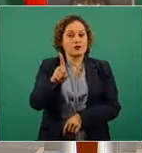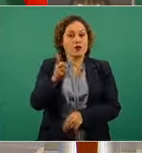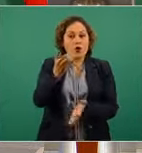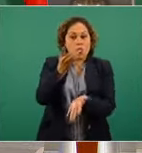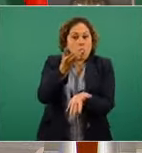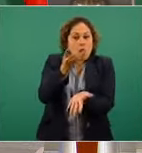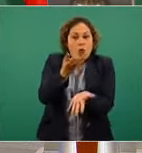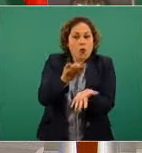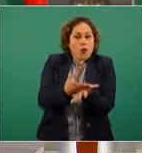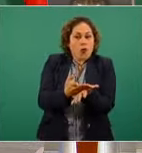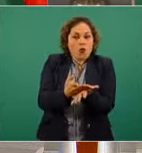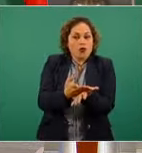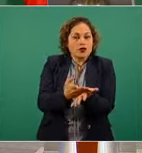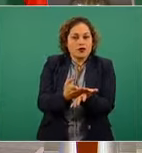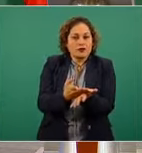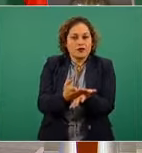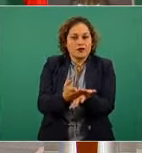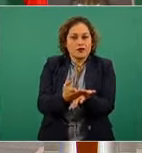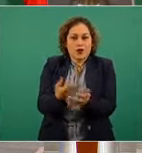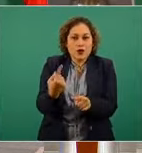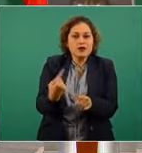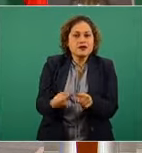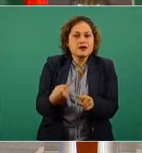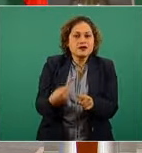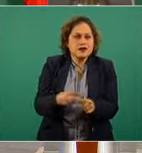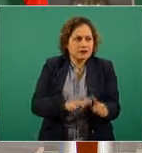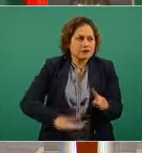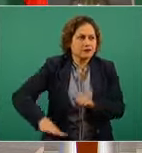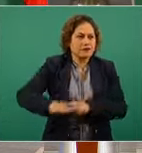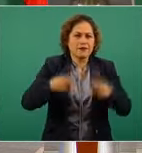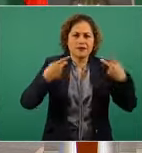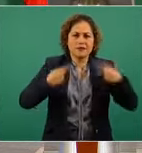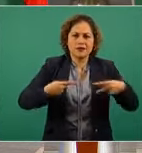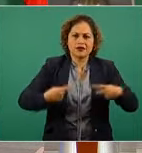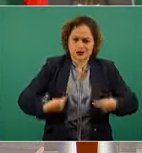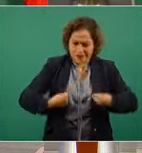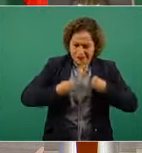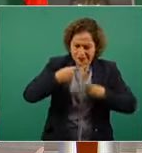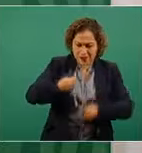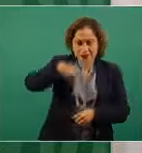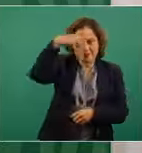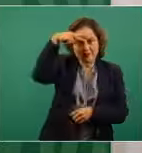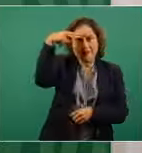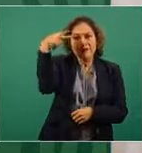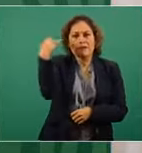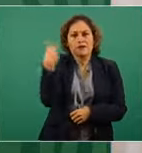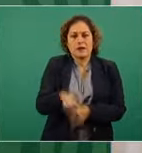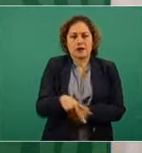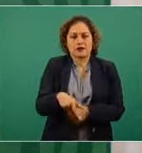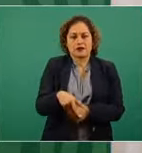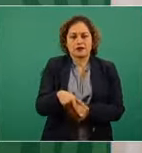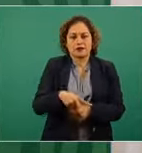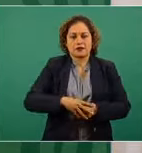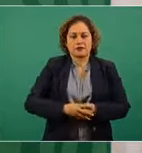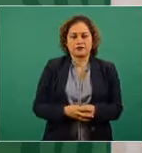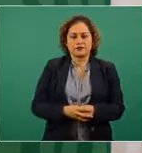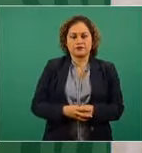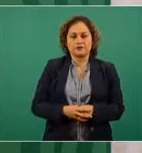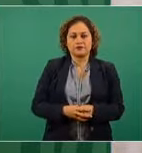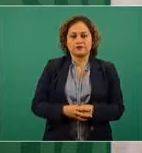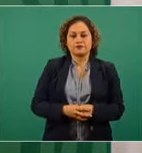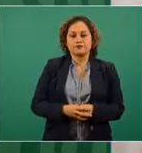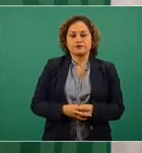y exclusiva del pueblo mexicano. El resto de las especulaciones al